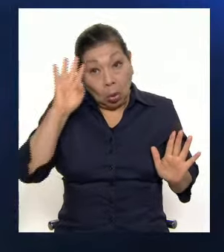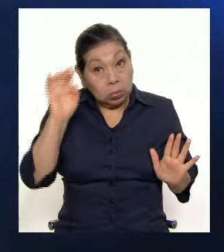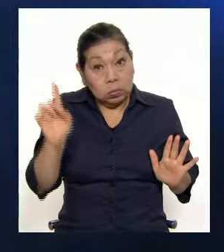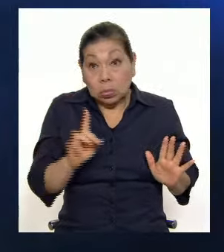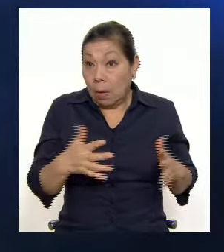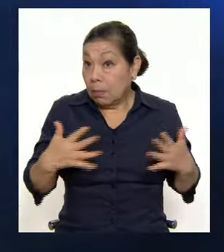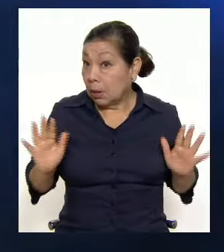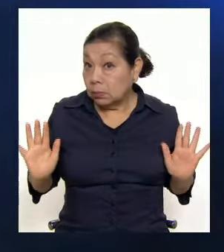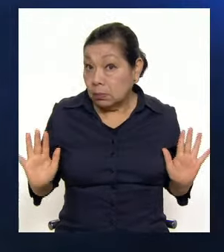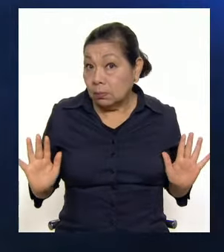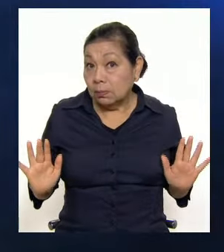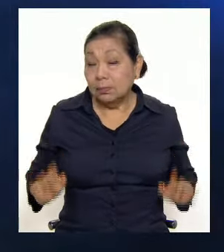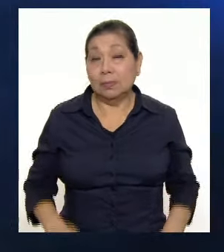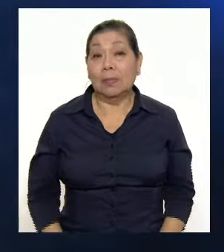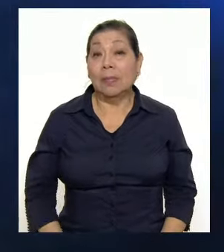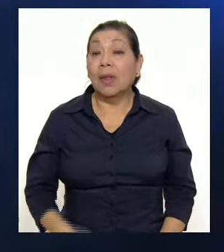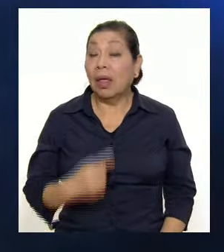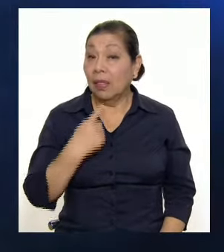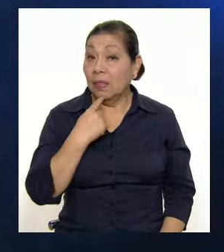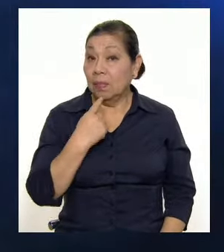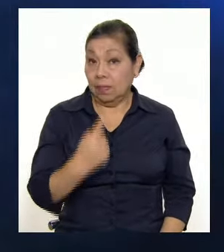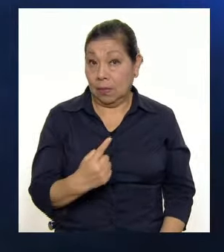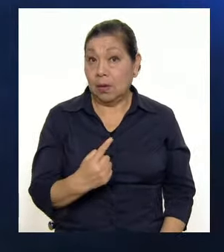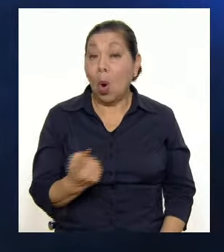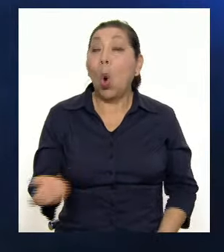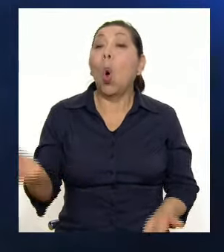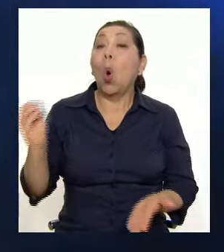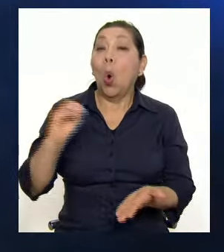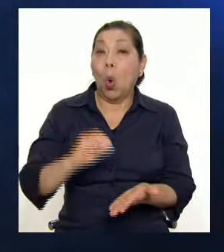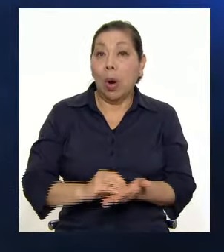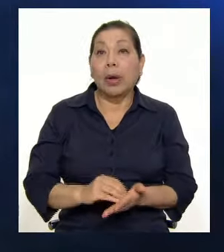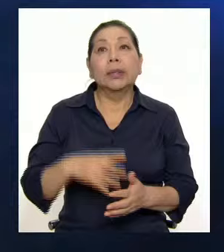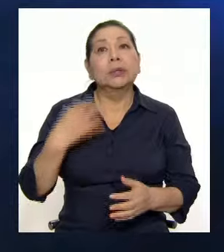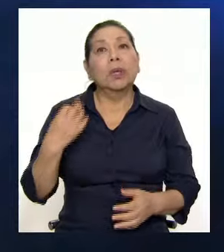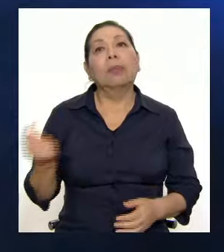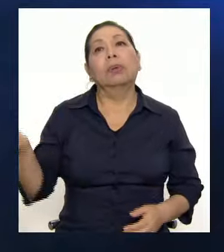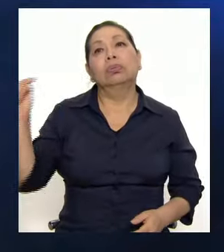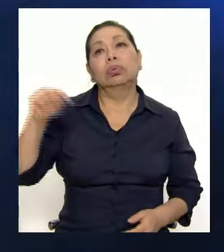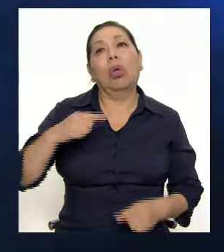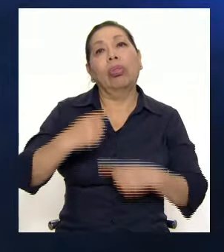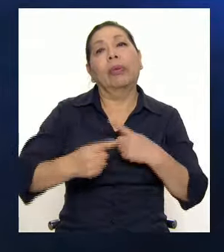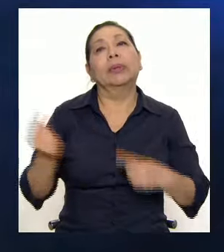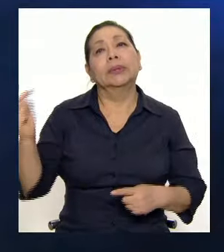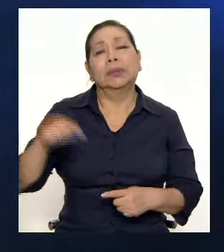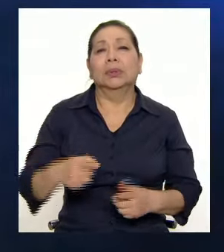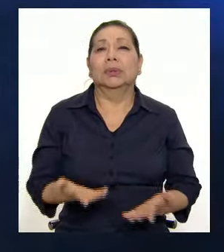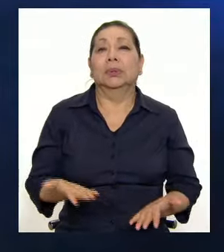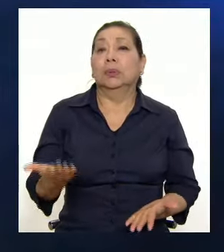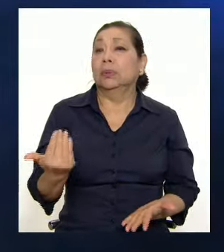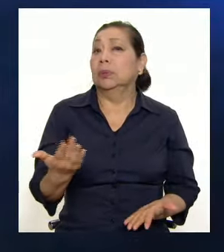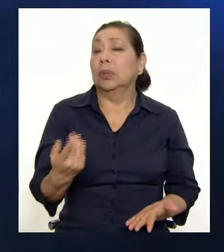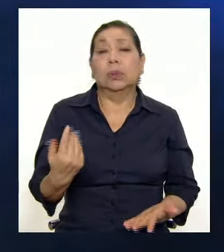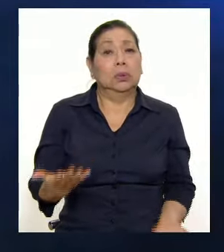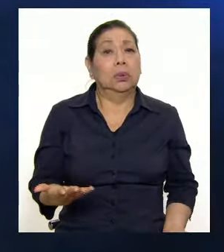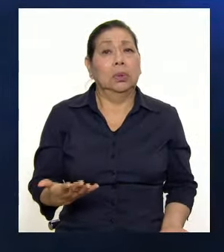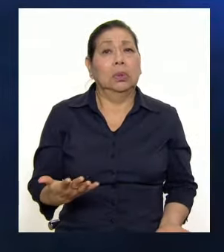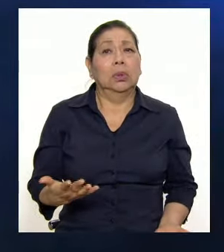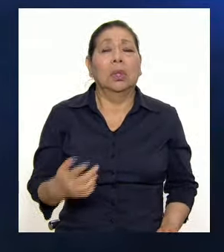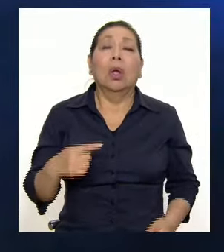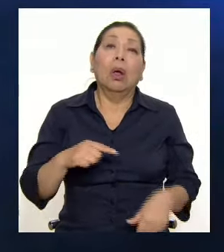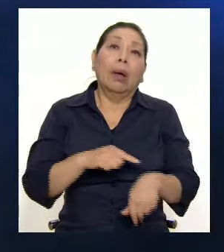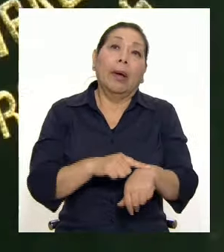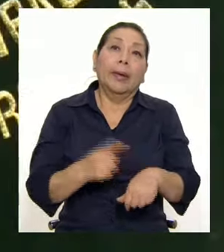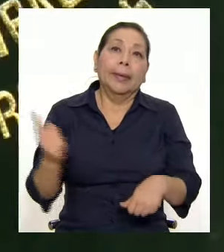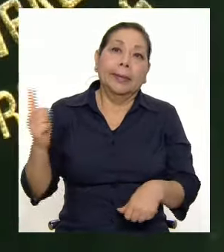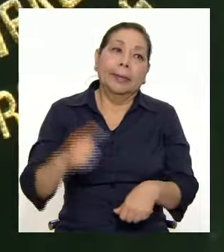dijo. Tal y como prometió, volvió a cada momento. La intimidación era casi a cada